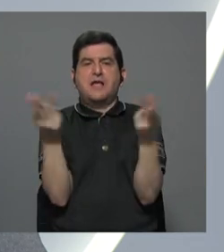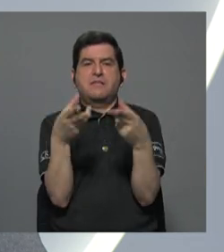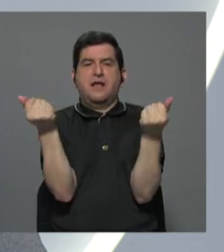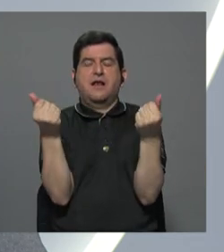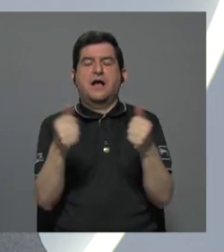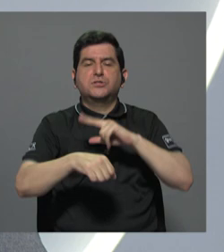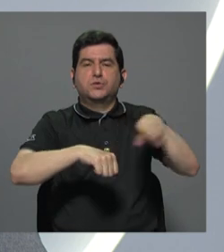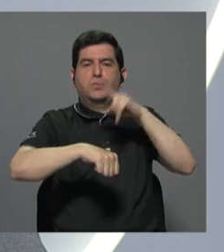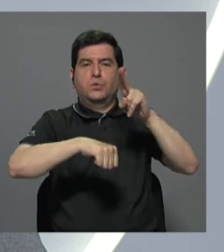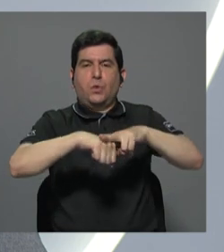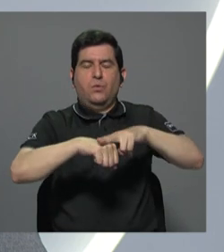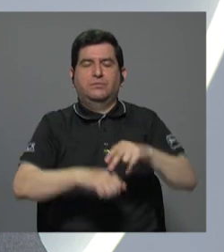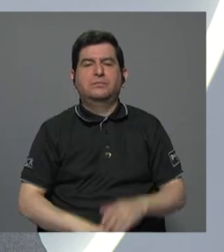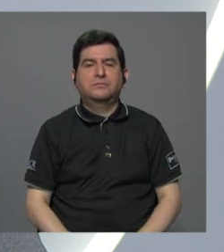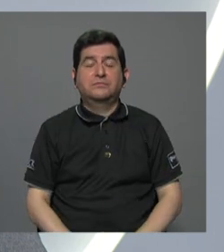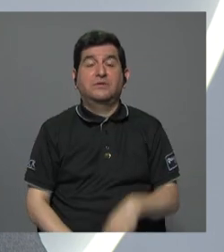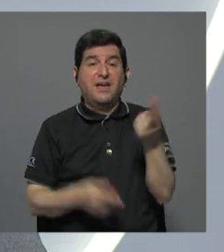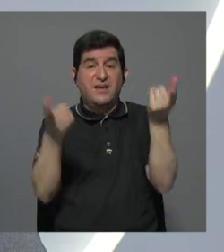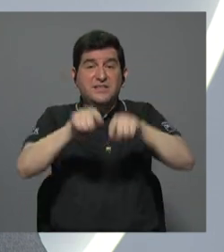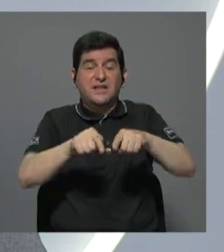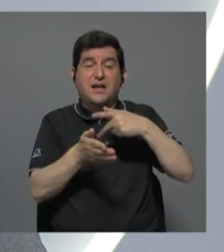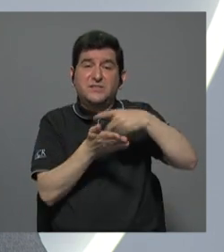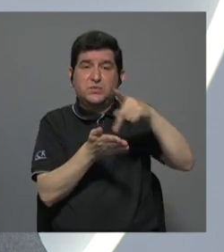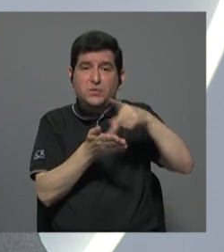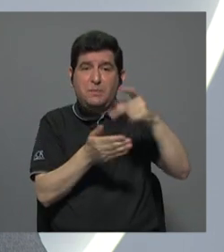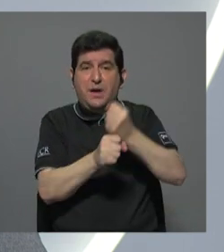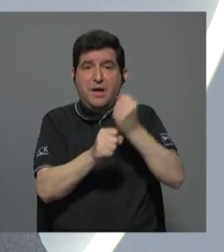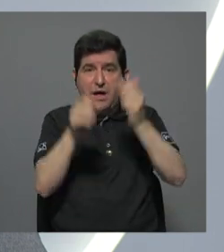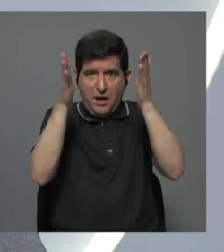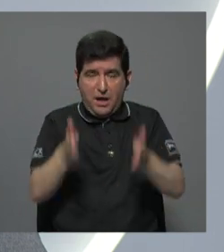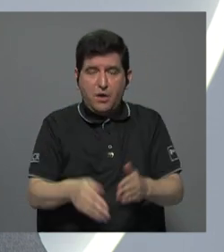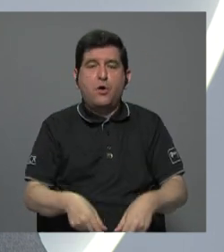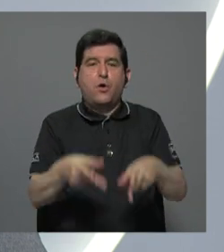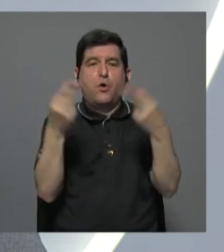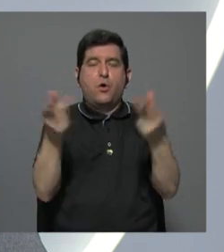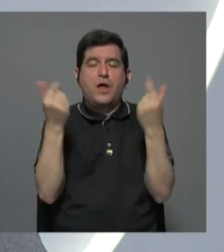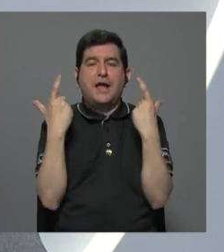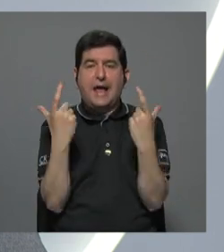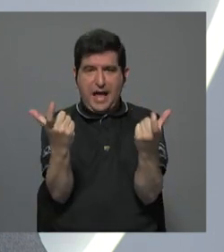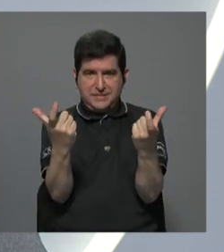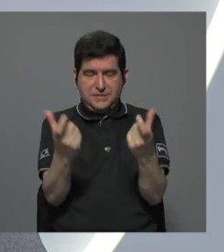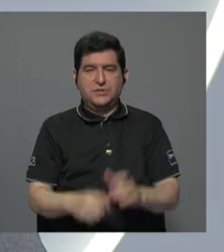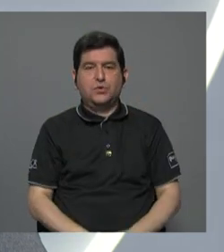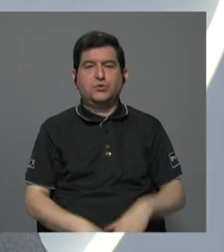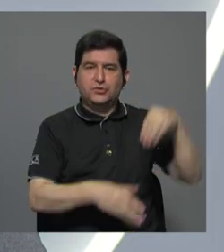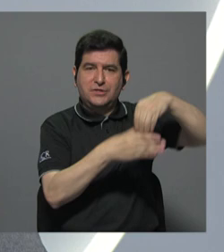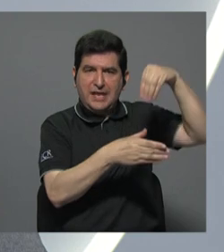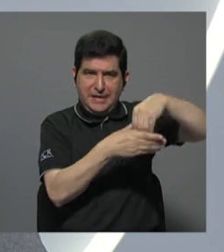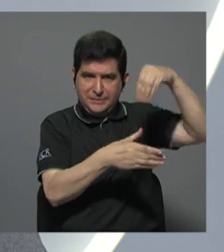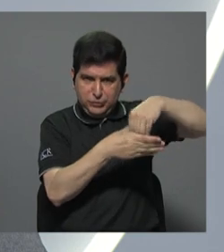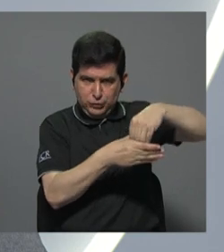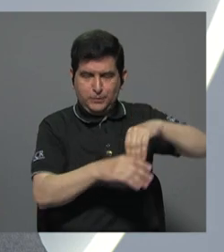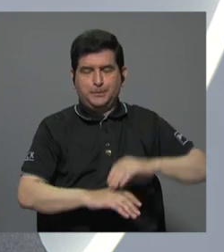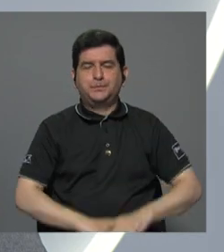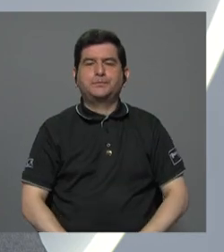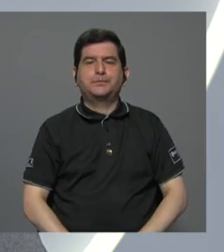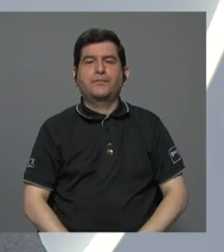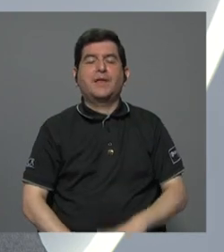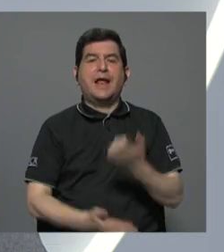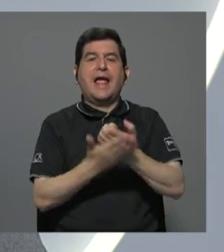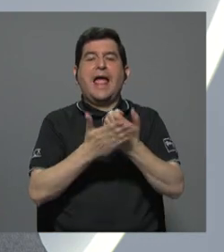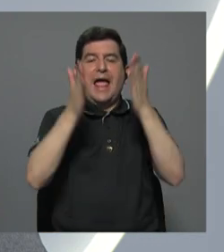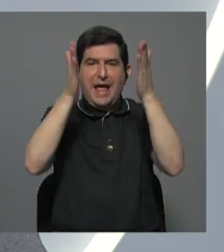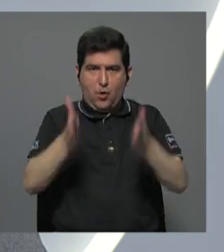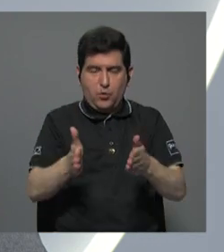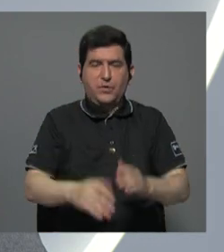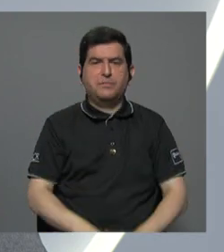corriente que sería básicamente salarios y el gastos de capital que tiene que ver con la inversión bueno un economista y